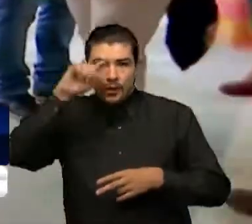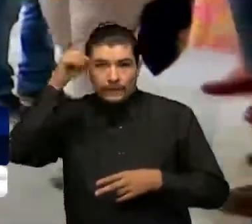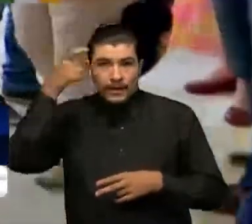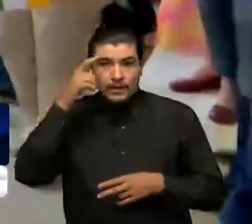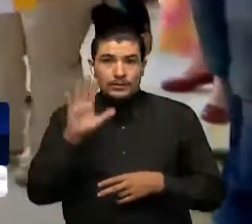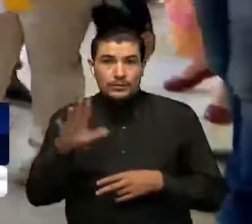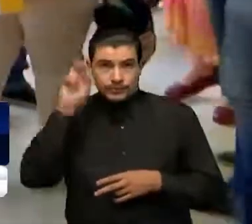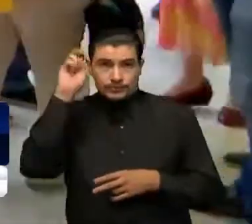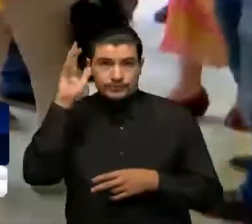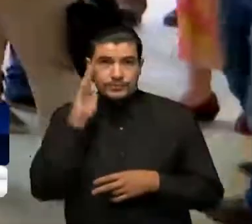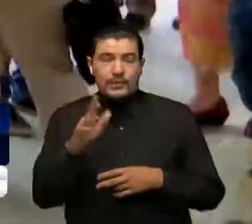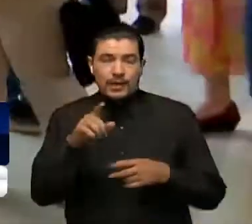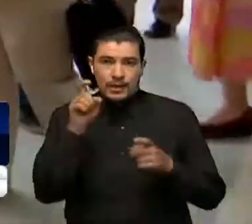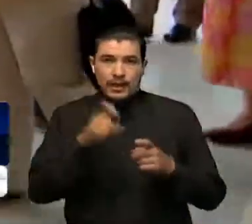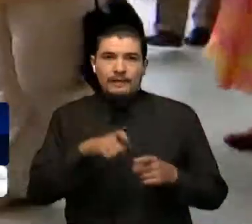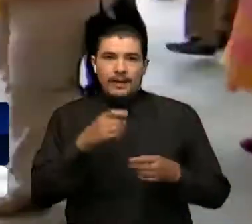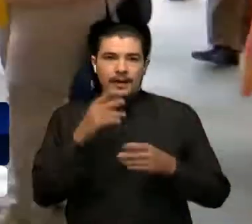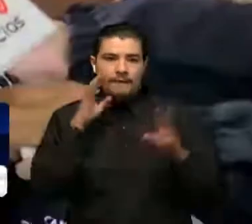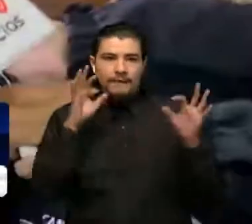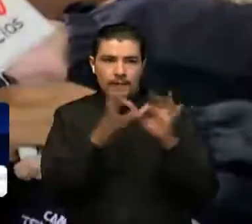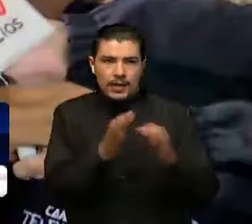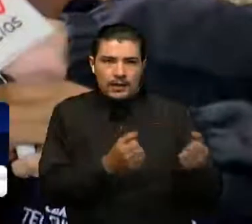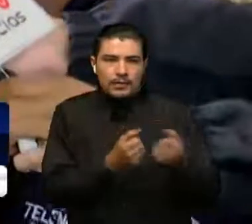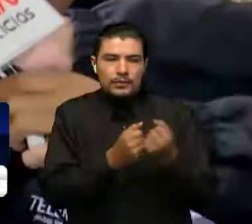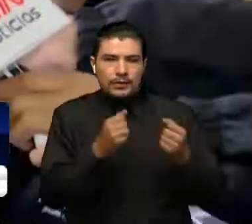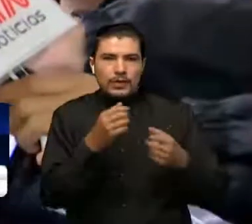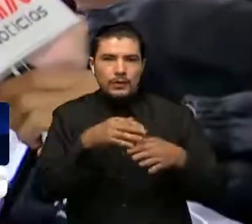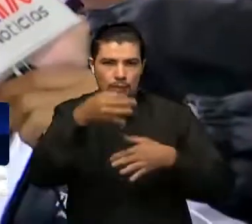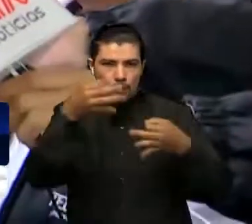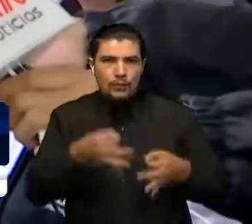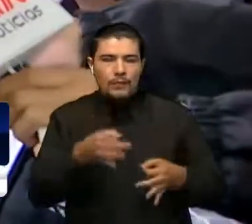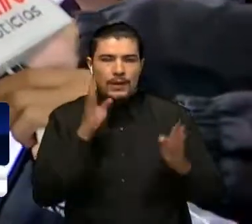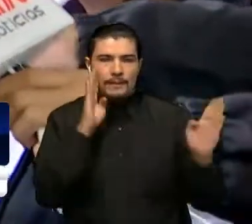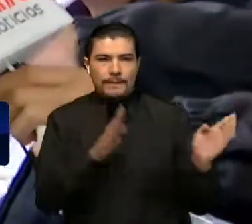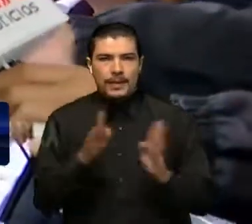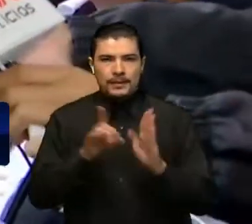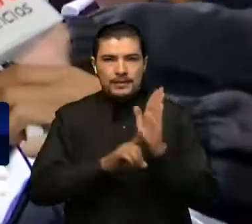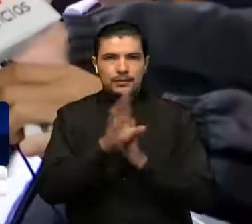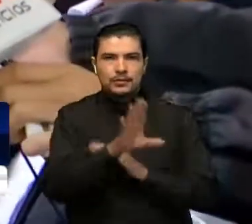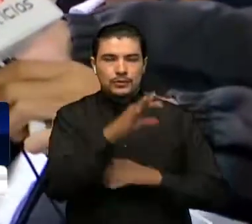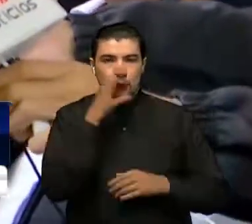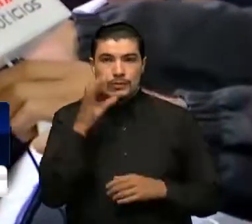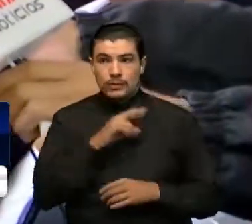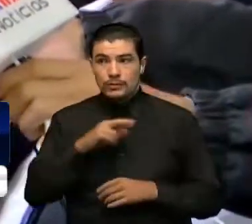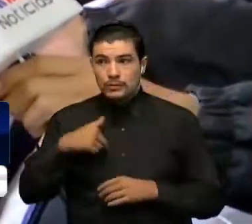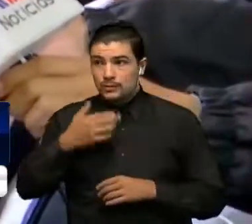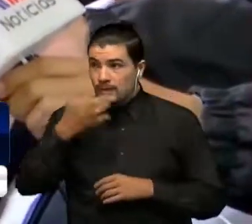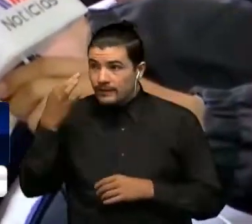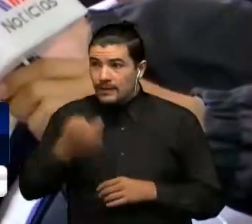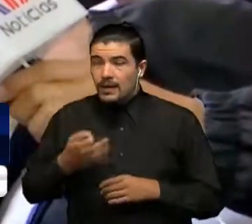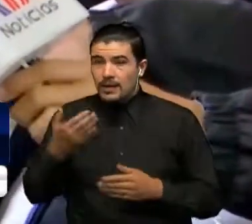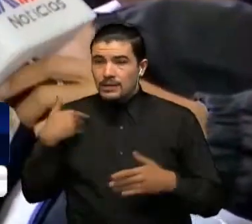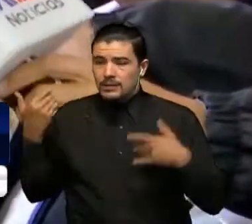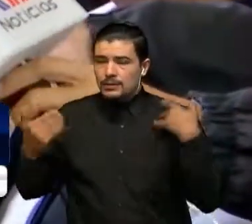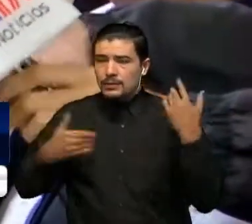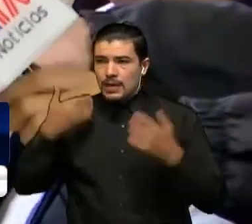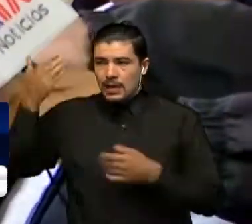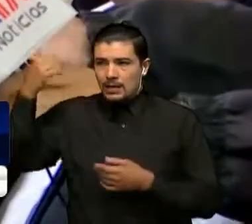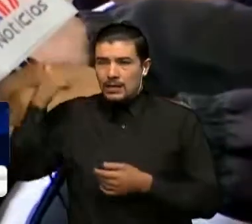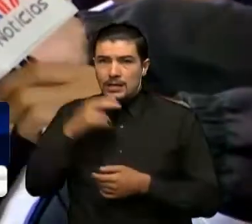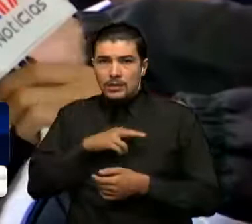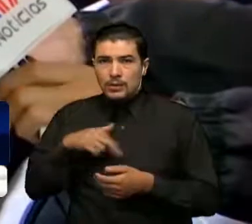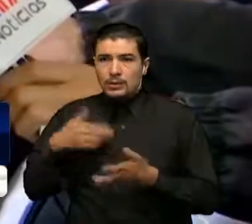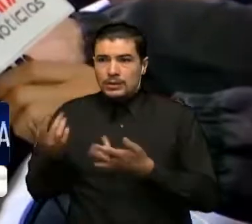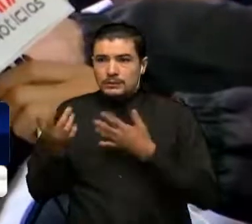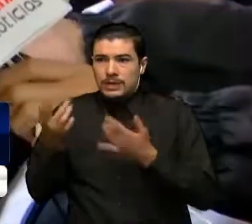cumplimiento de su plan de desarrollo. La verdad que la recibimos con mucha alegría porque desde hace rato la estábamos esperando, ya le habíamos comentado